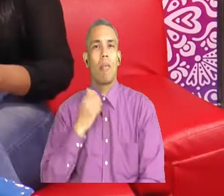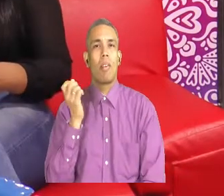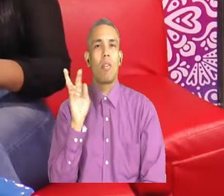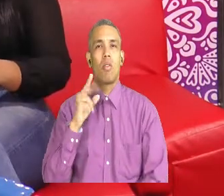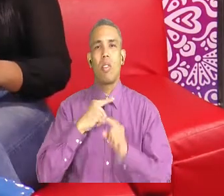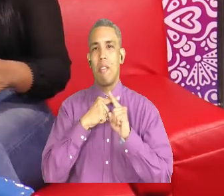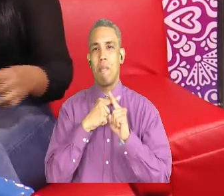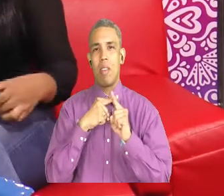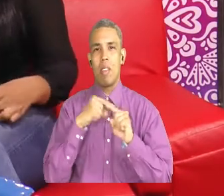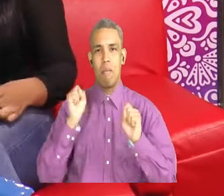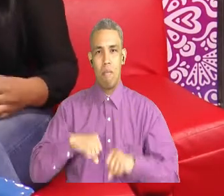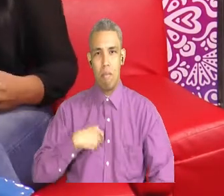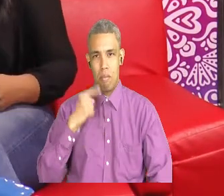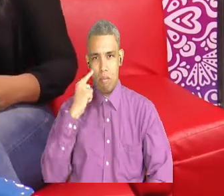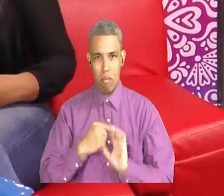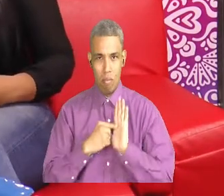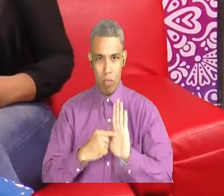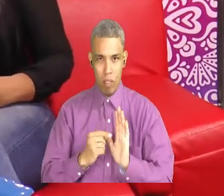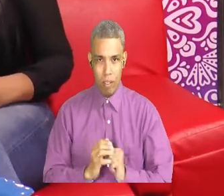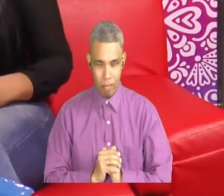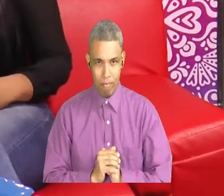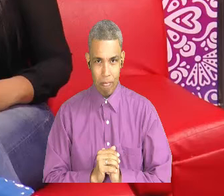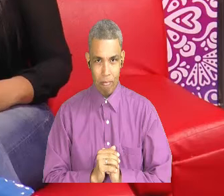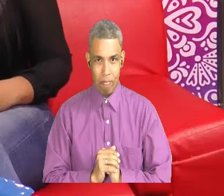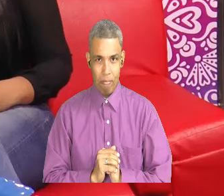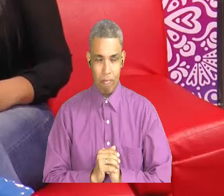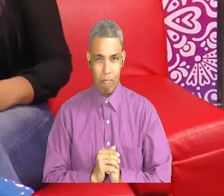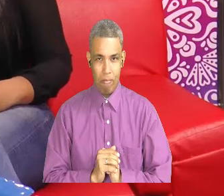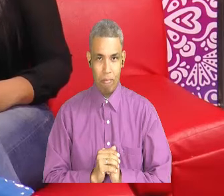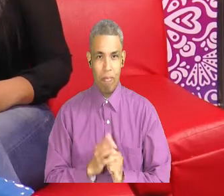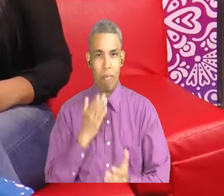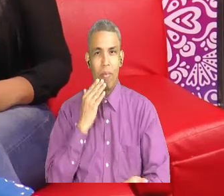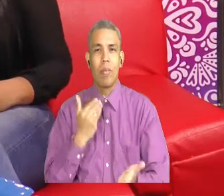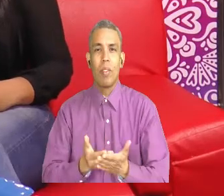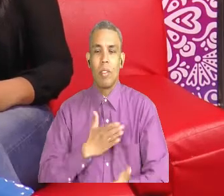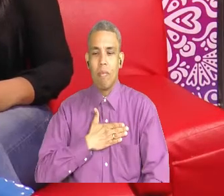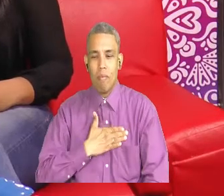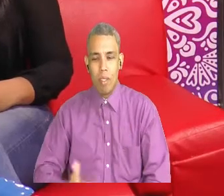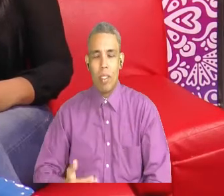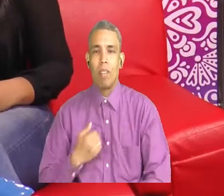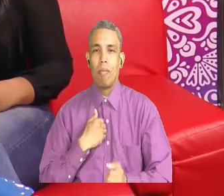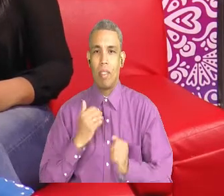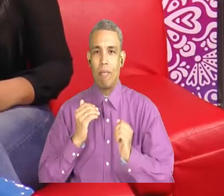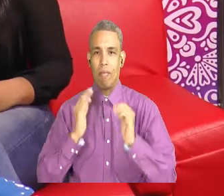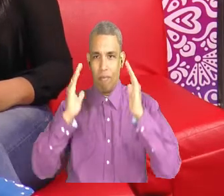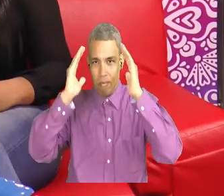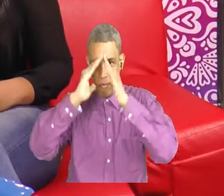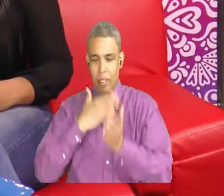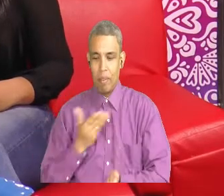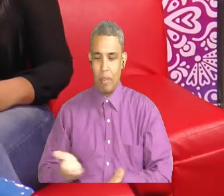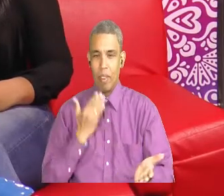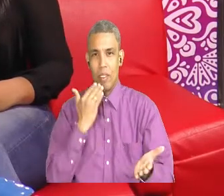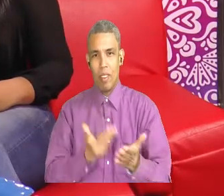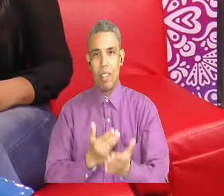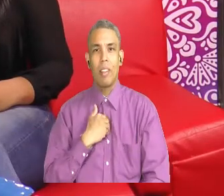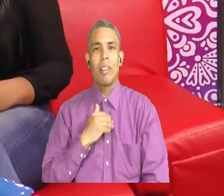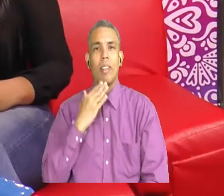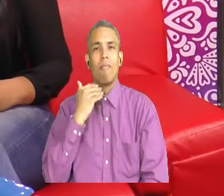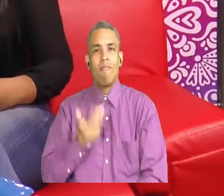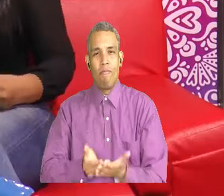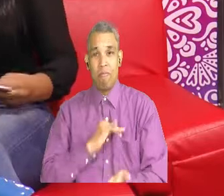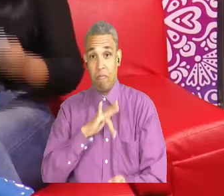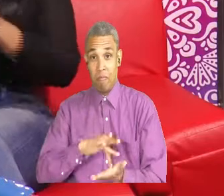retornamos de 2 a 6 y media. Bueno, Joana, muchísimas gracias por habernos acompañado aquí en casa. Gracias a ustedes por la invitación y no olviden venir a la